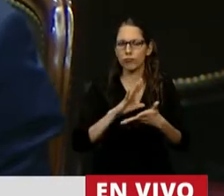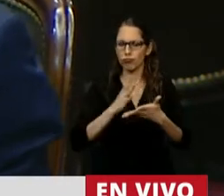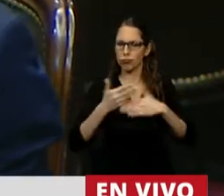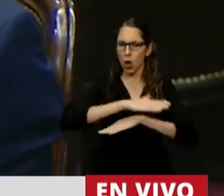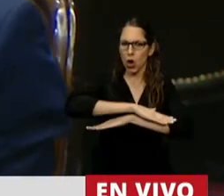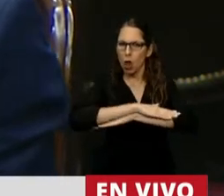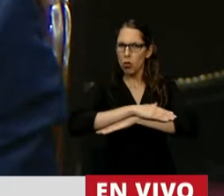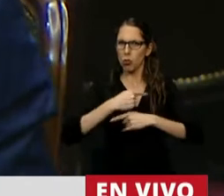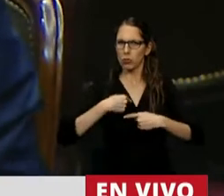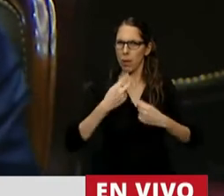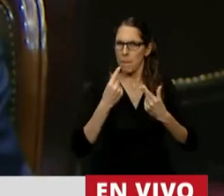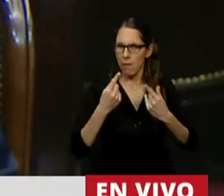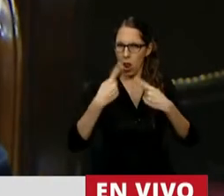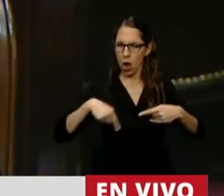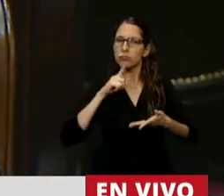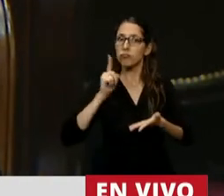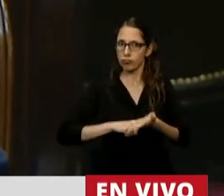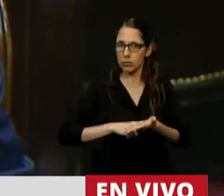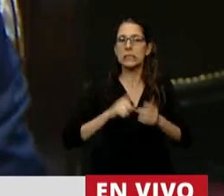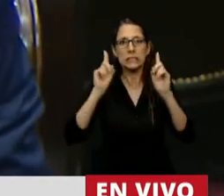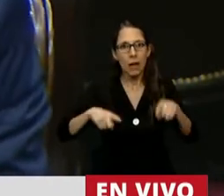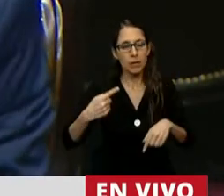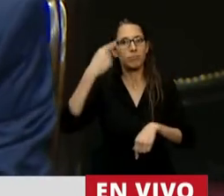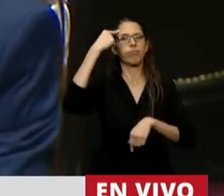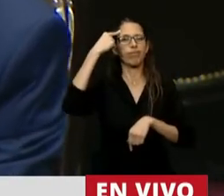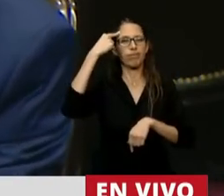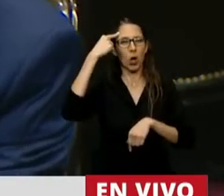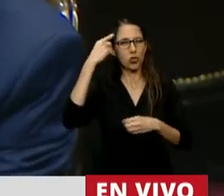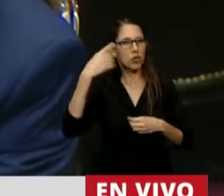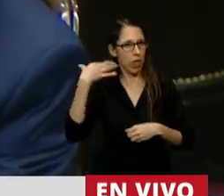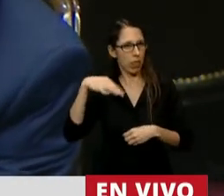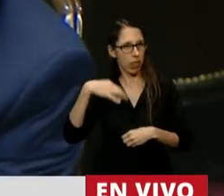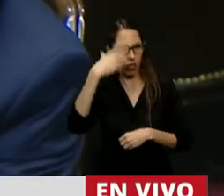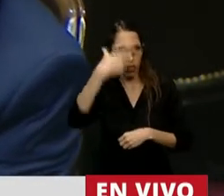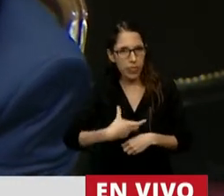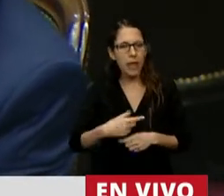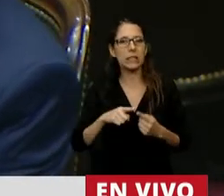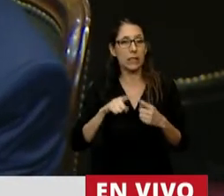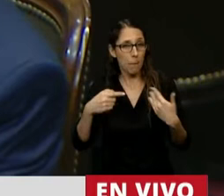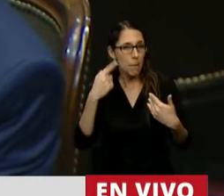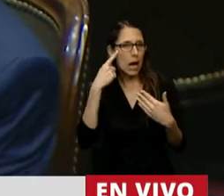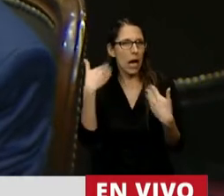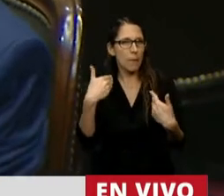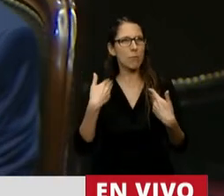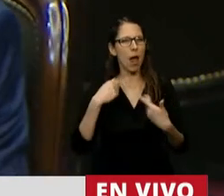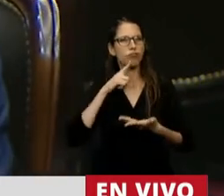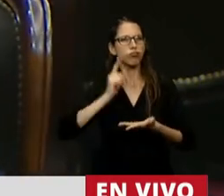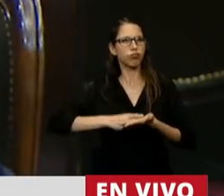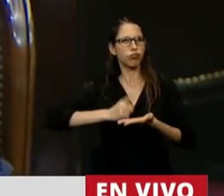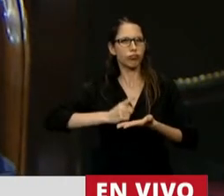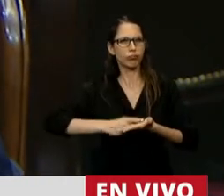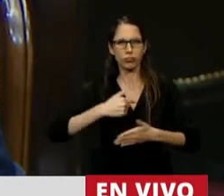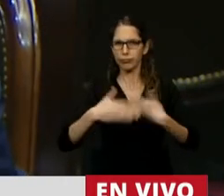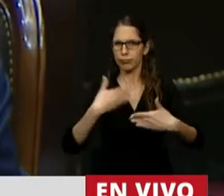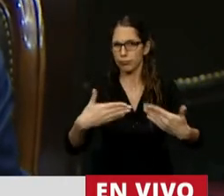a valores. También se requiere ser conscientes y se requiere capacidad para adoptar esas decisiones que cada uno de